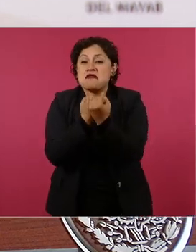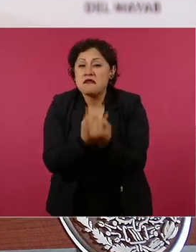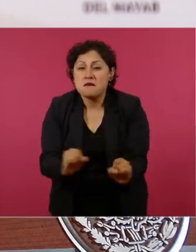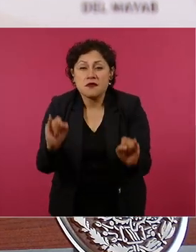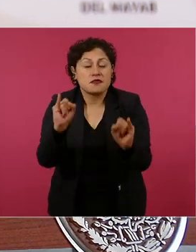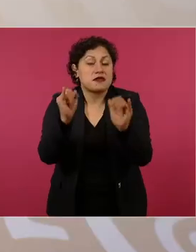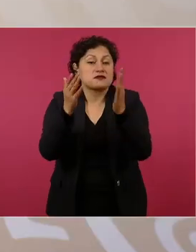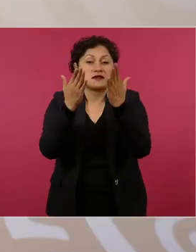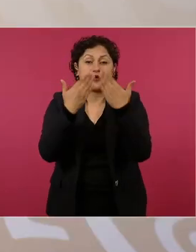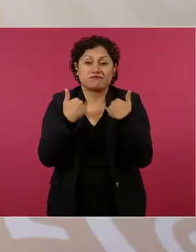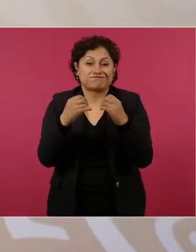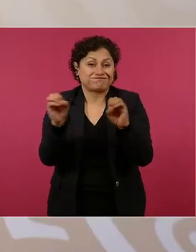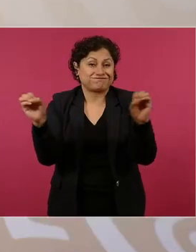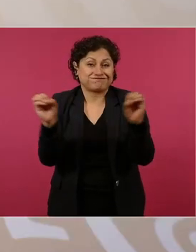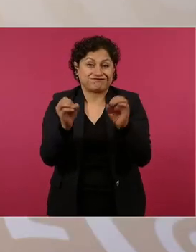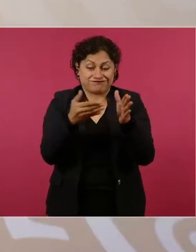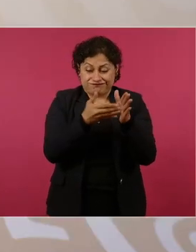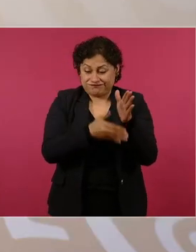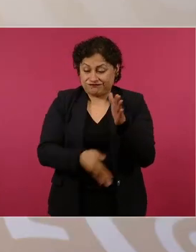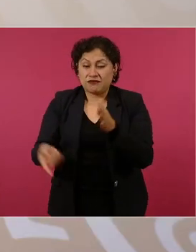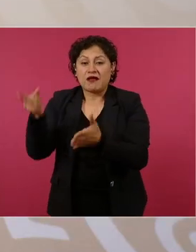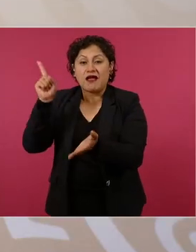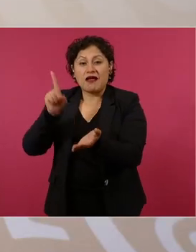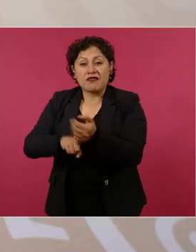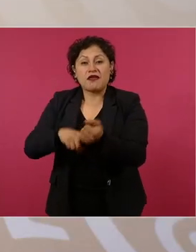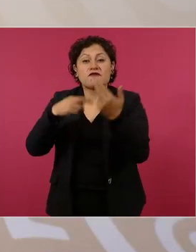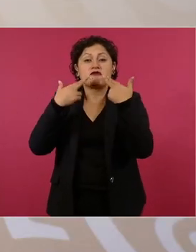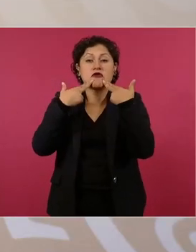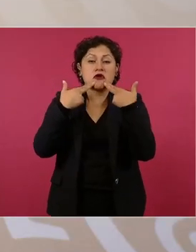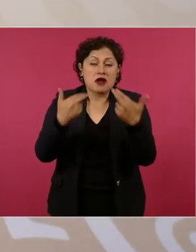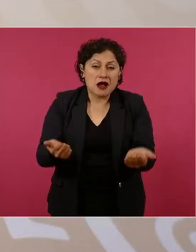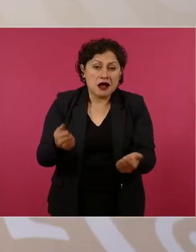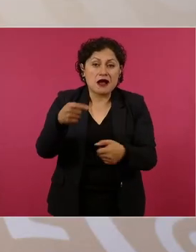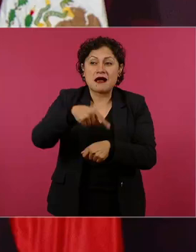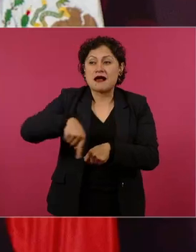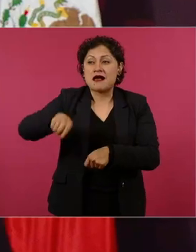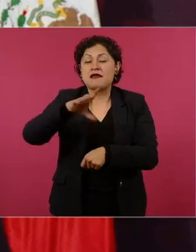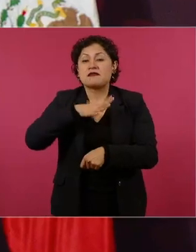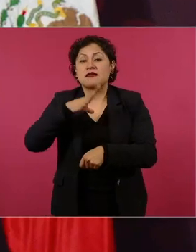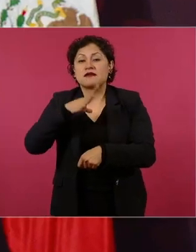pues, peones acasillados